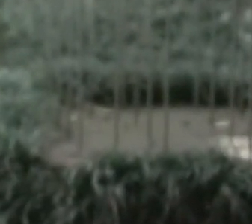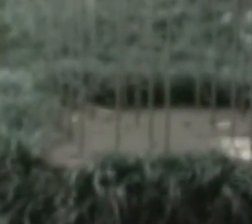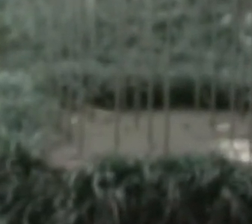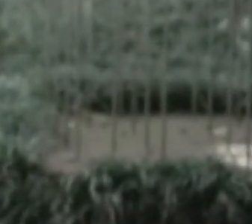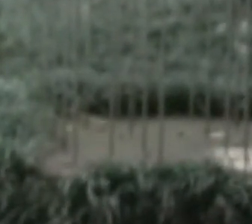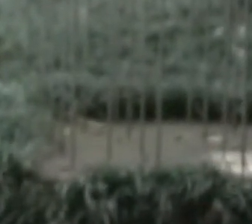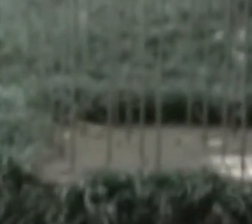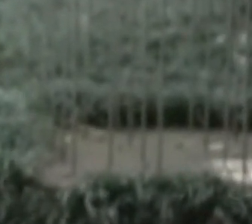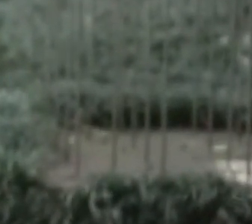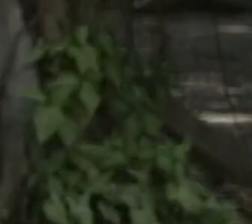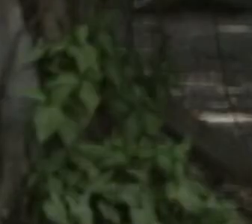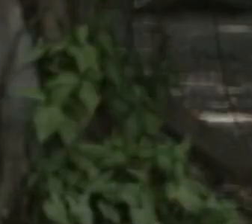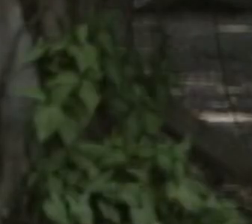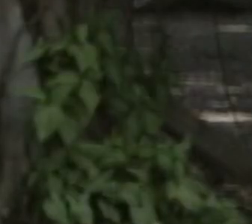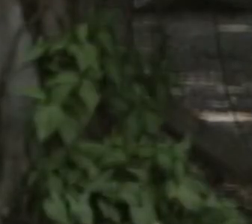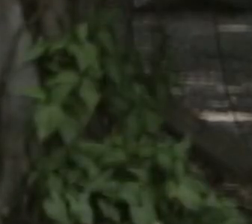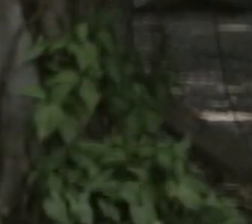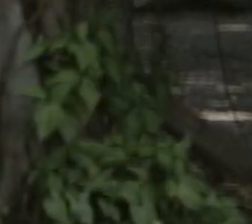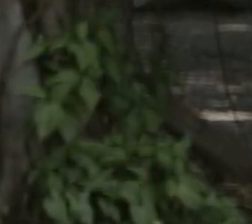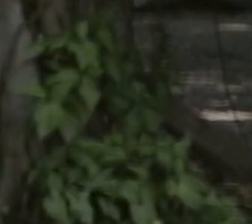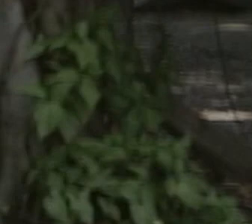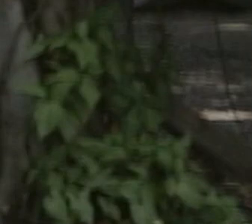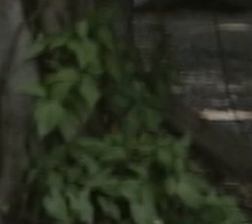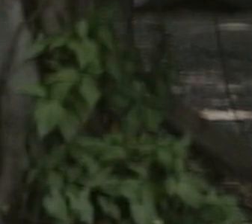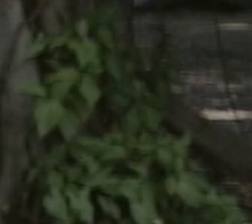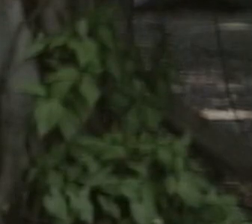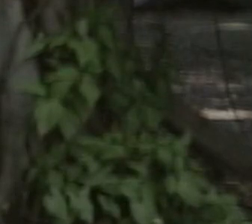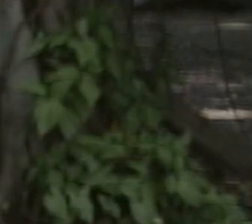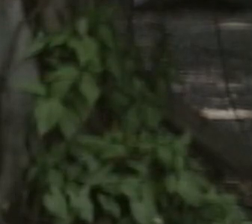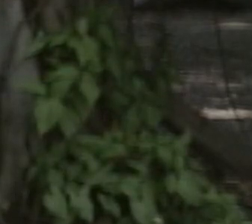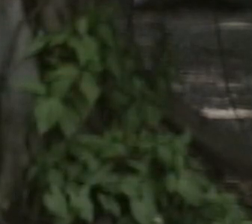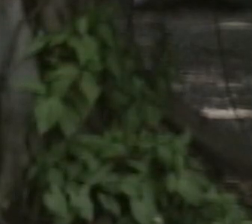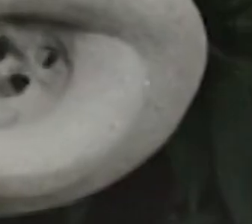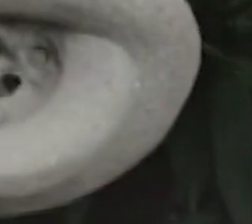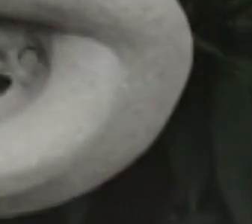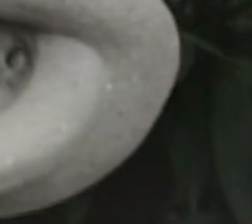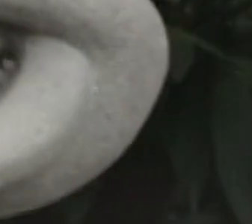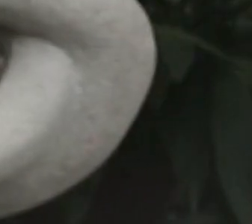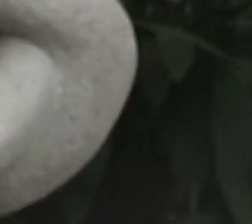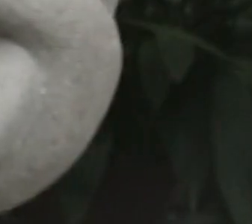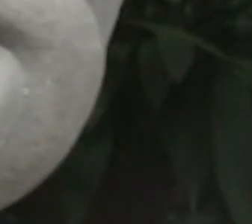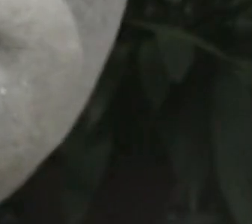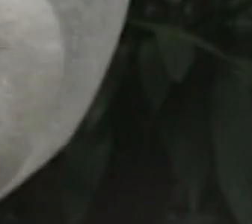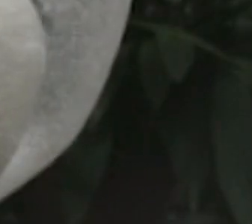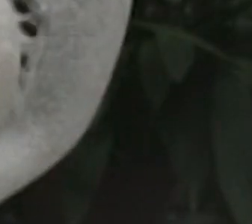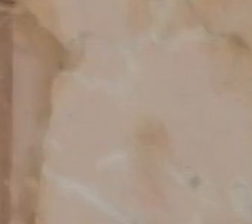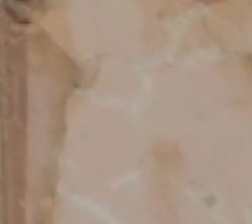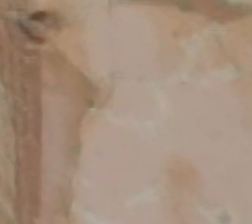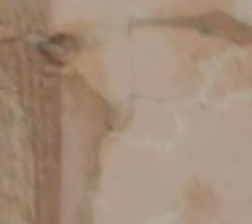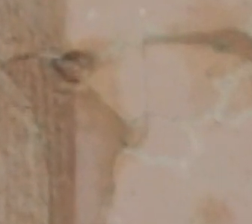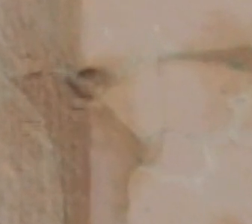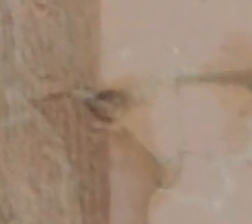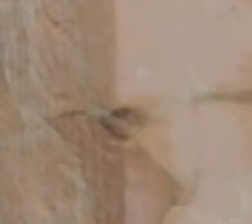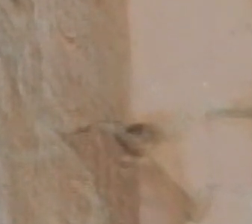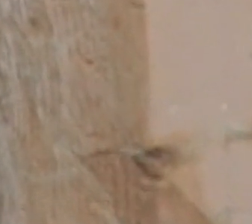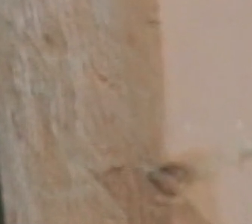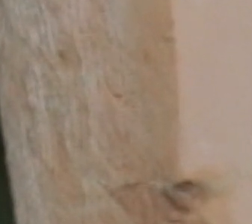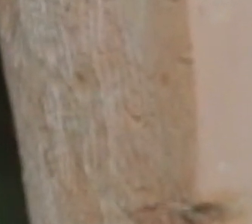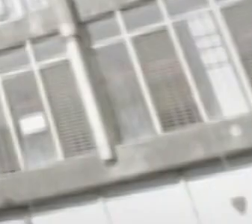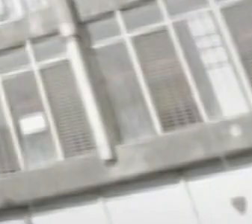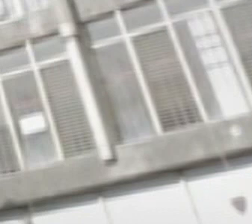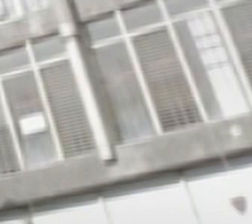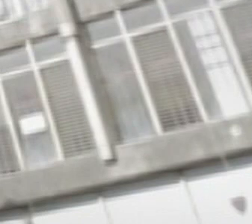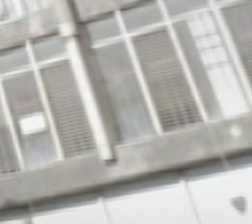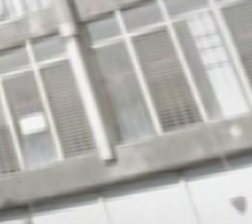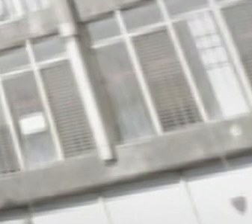fauna marina, es lo que me ha inducido a mí a hacer figuras animales. Movimientos en piedra, madera